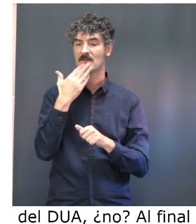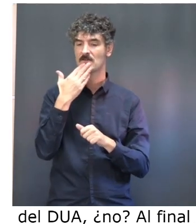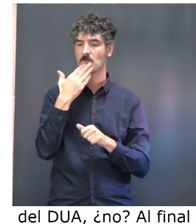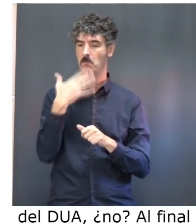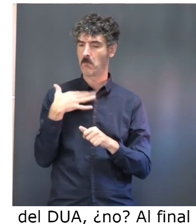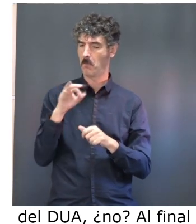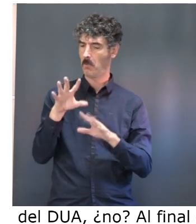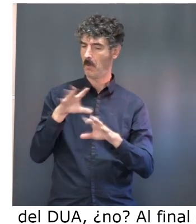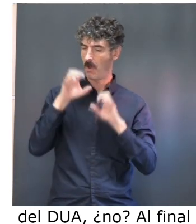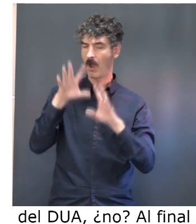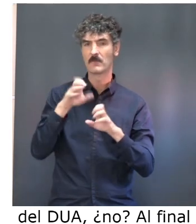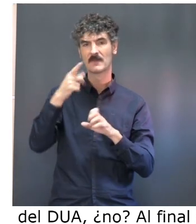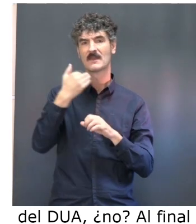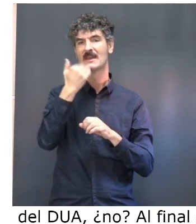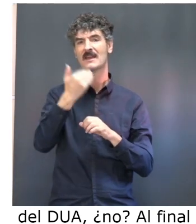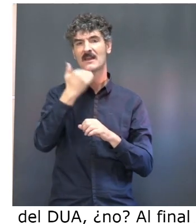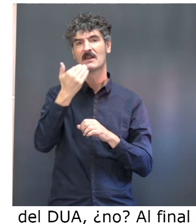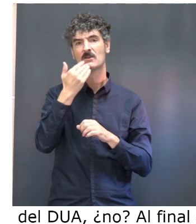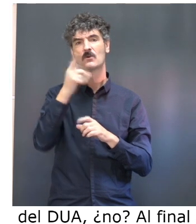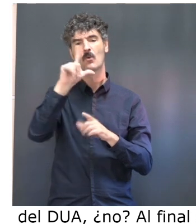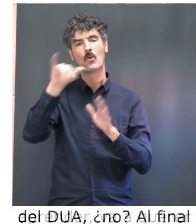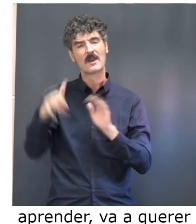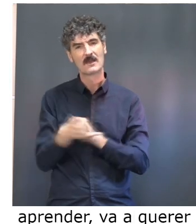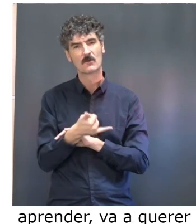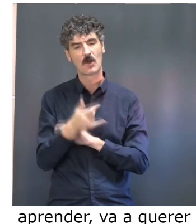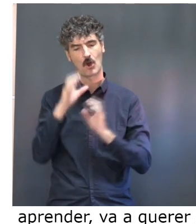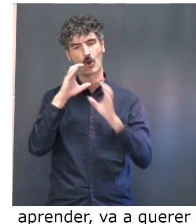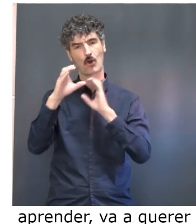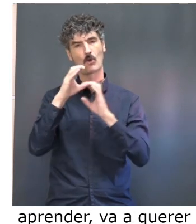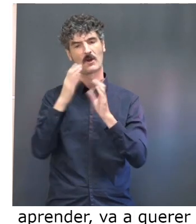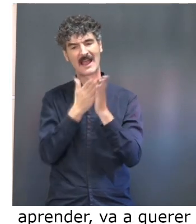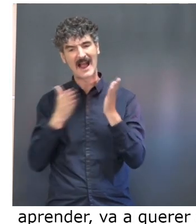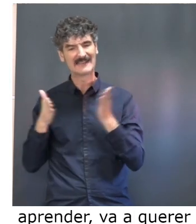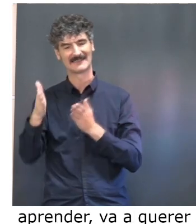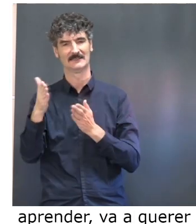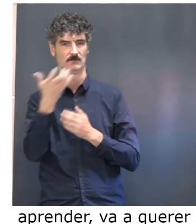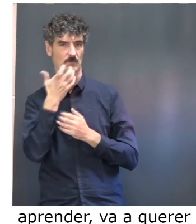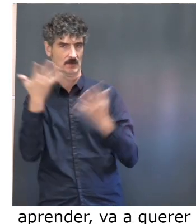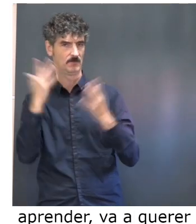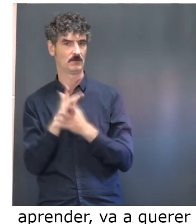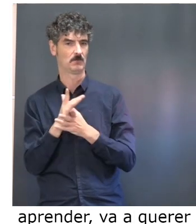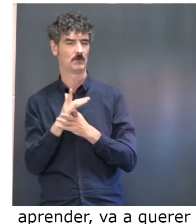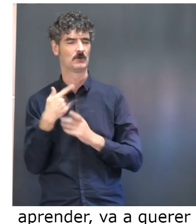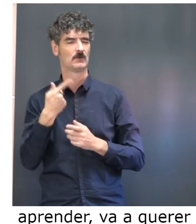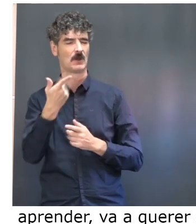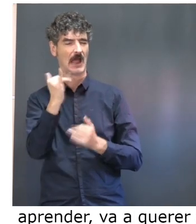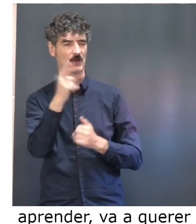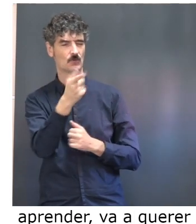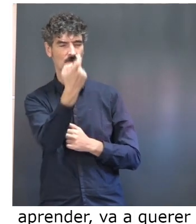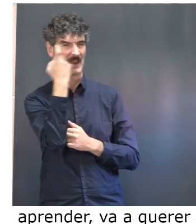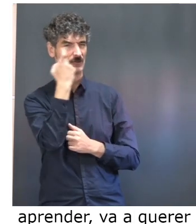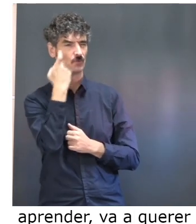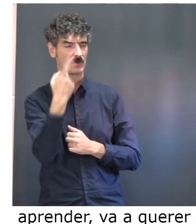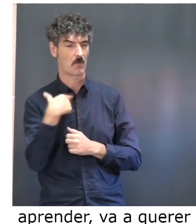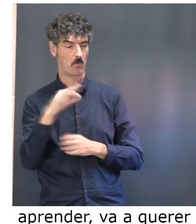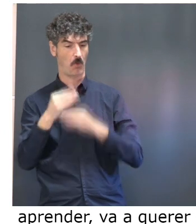pudiendo aprender o a lo mejor un lenguaje de comunicación alternativo porque tengo un estudiante o porque lo puedo